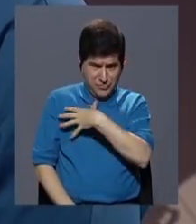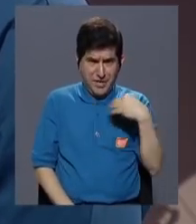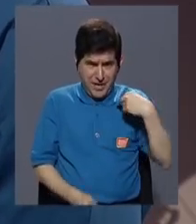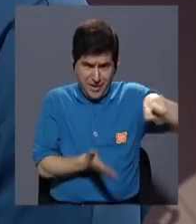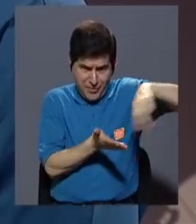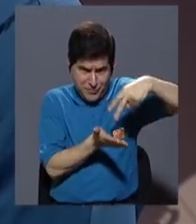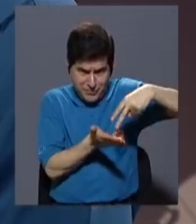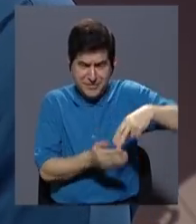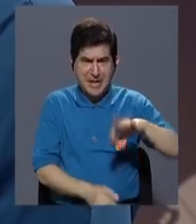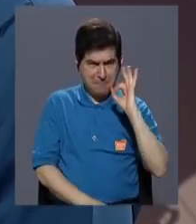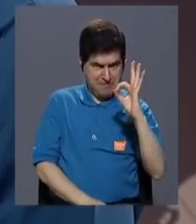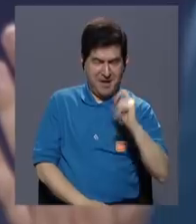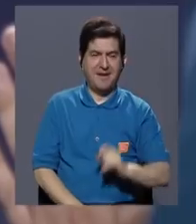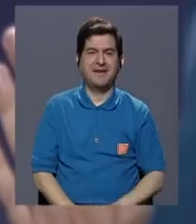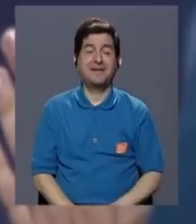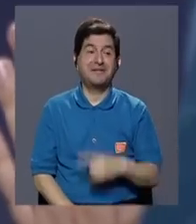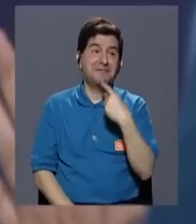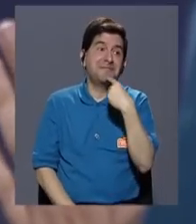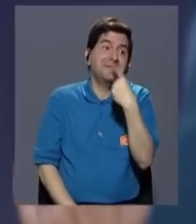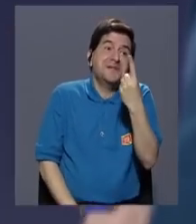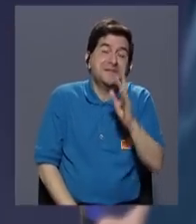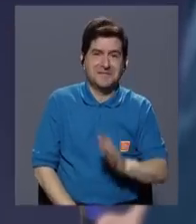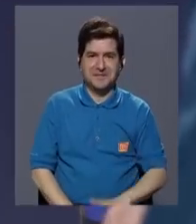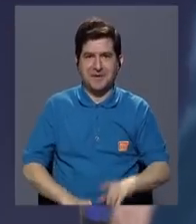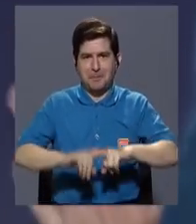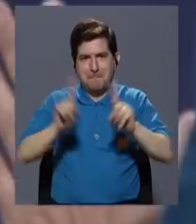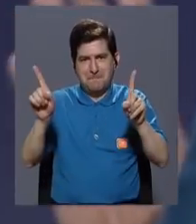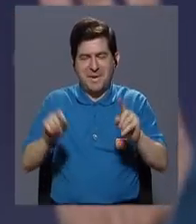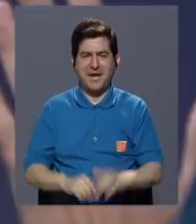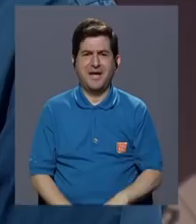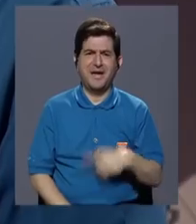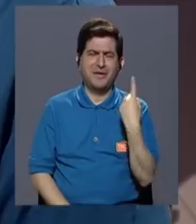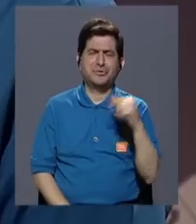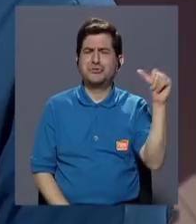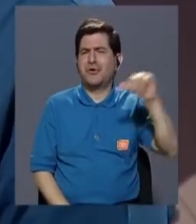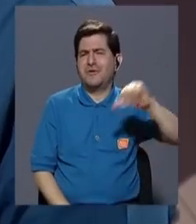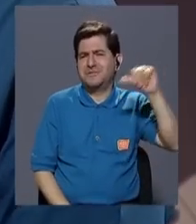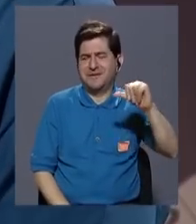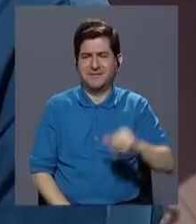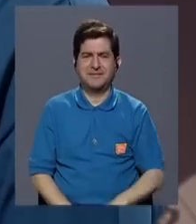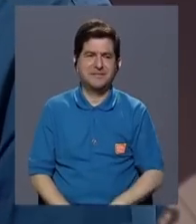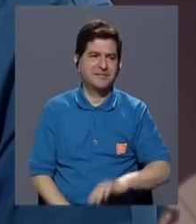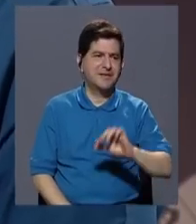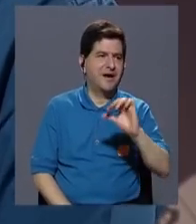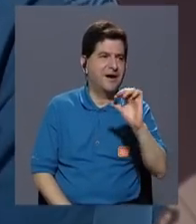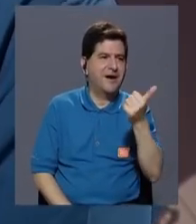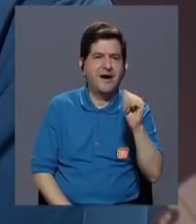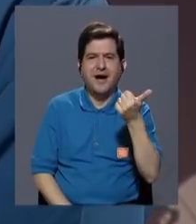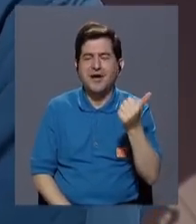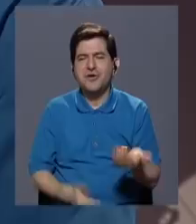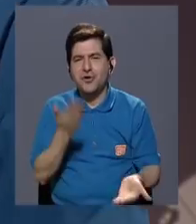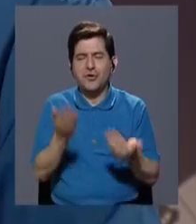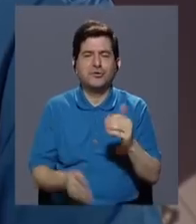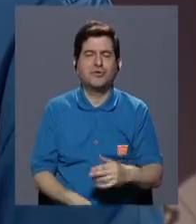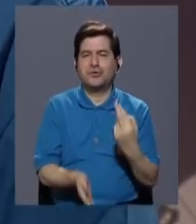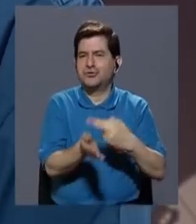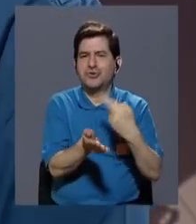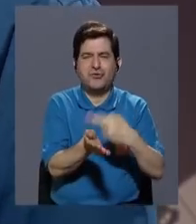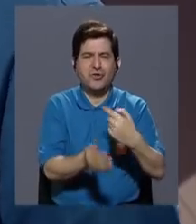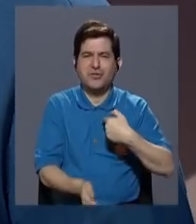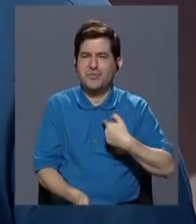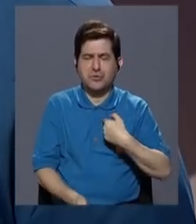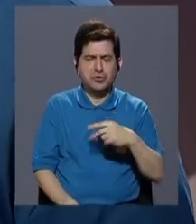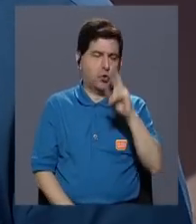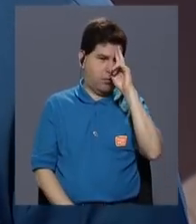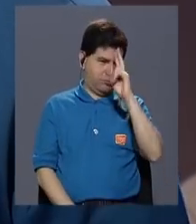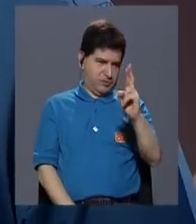bueno eso dicen la verdad pero bueno la verdad sólo salsa creo que hay otro hay otros ritmos a los que